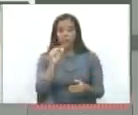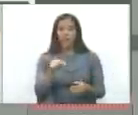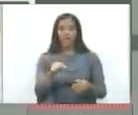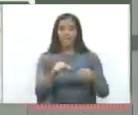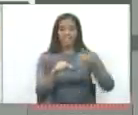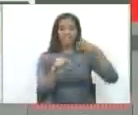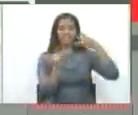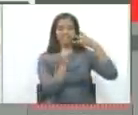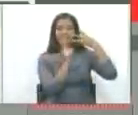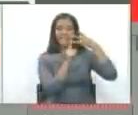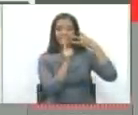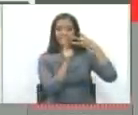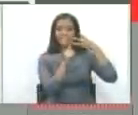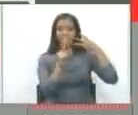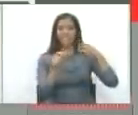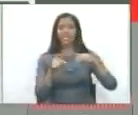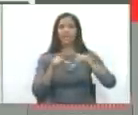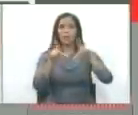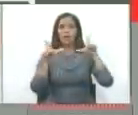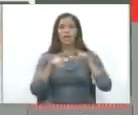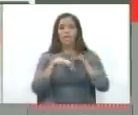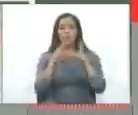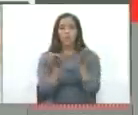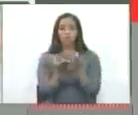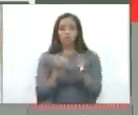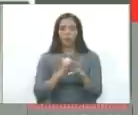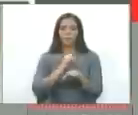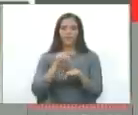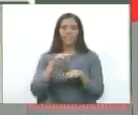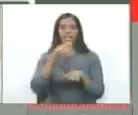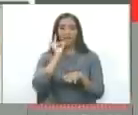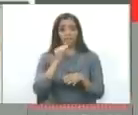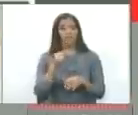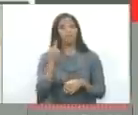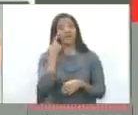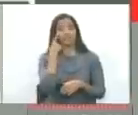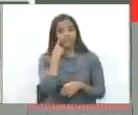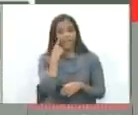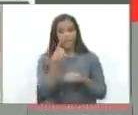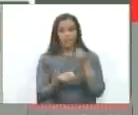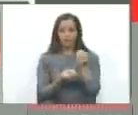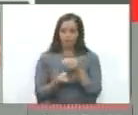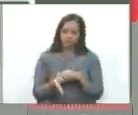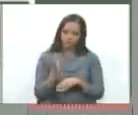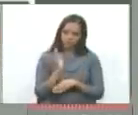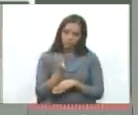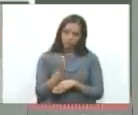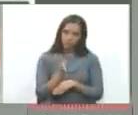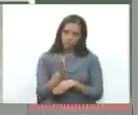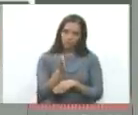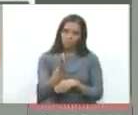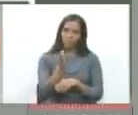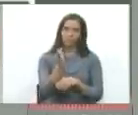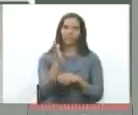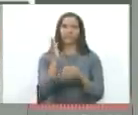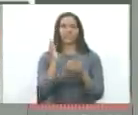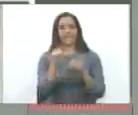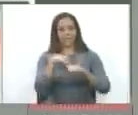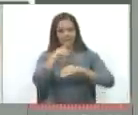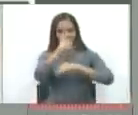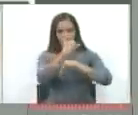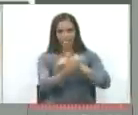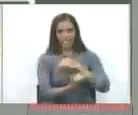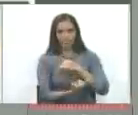el mundo exportadores de café. Naguará, para que tú veas lo que hace la disciplina, el empeño, la